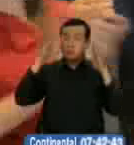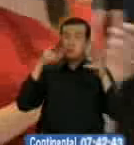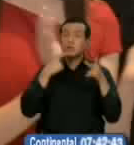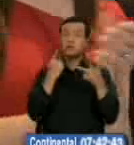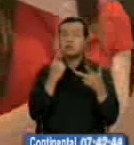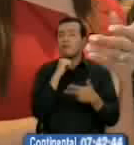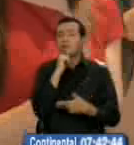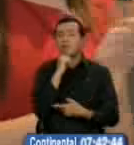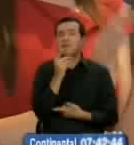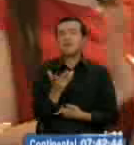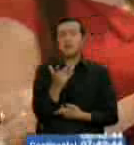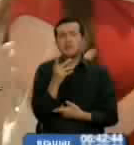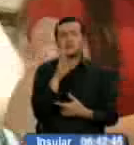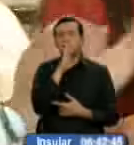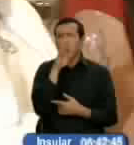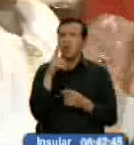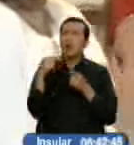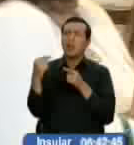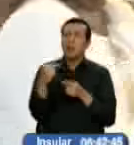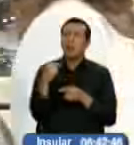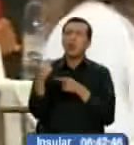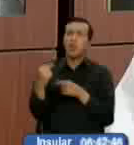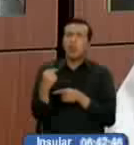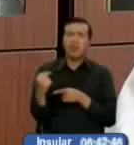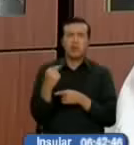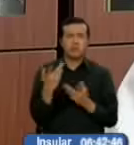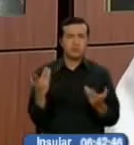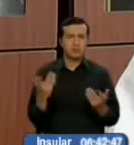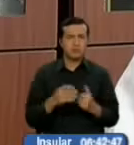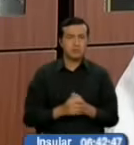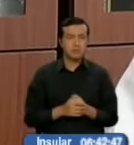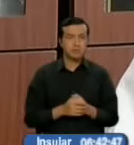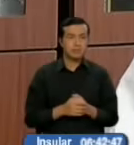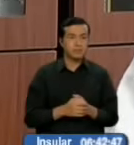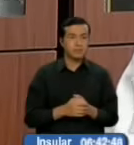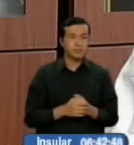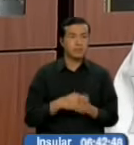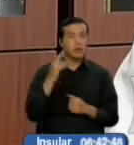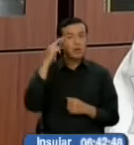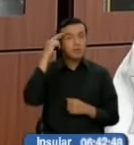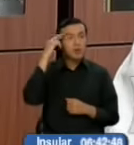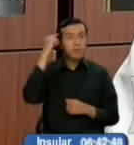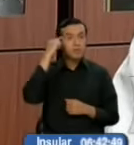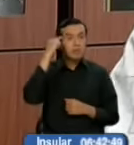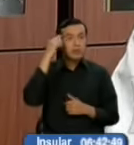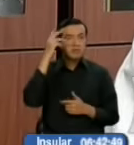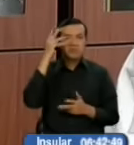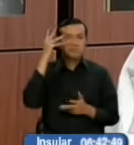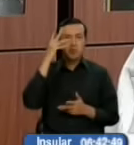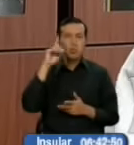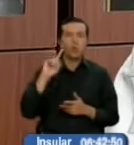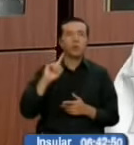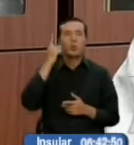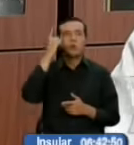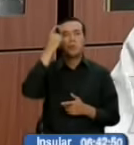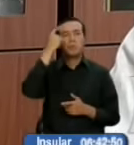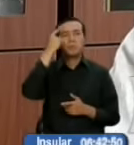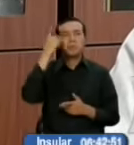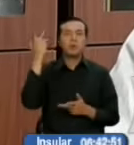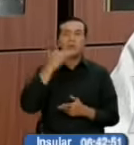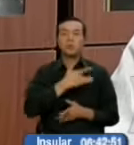que simplemente hacen oposición por ser detractores. No se basan en la racionalidad, sino que se basan más bien en